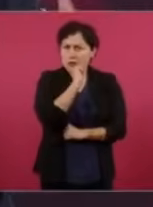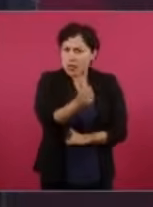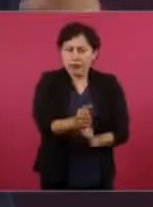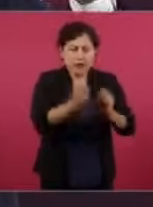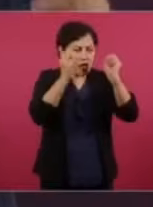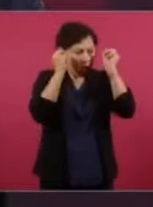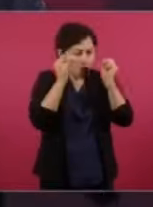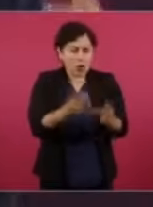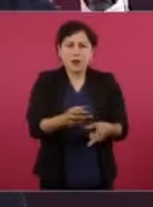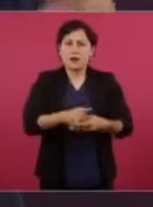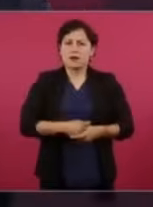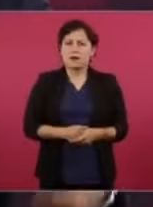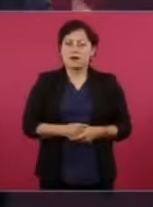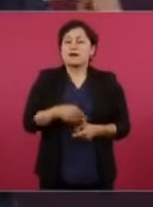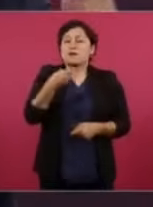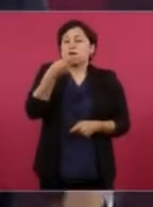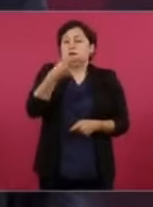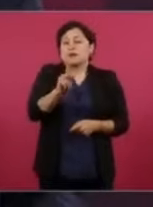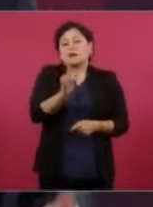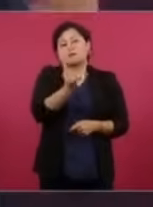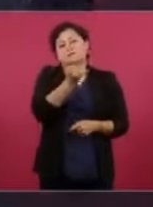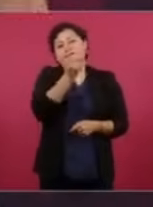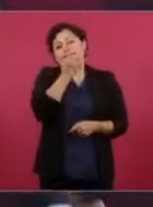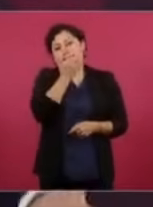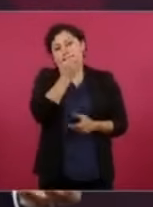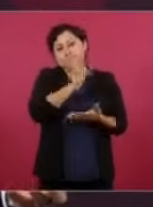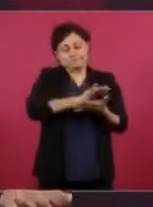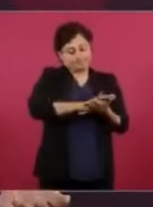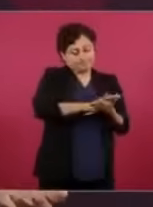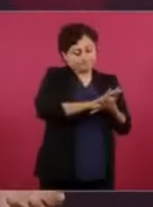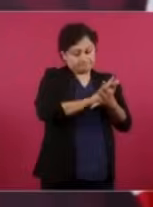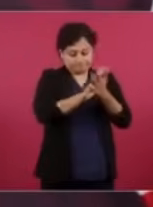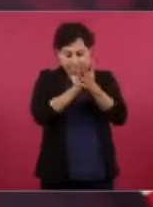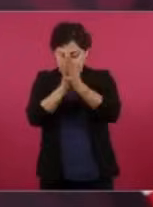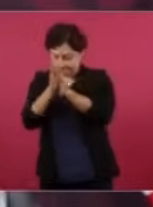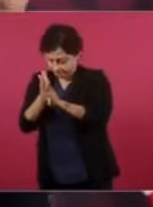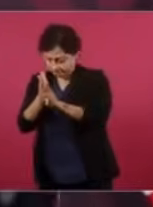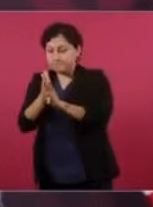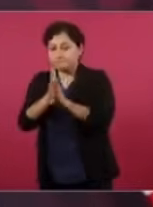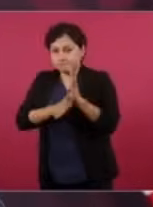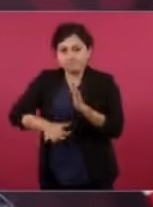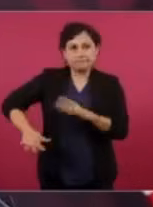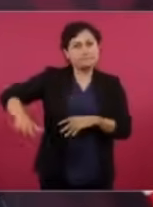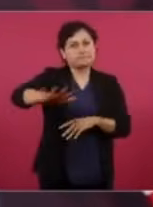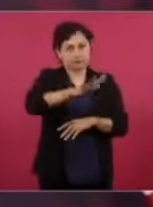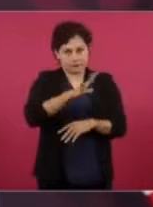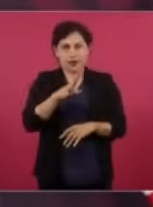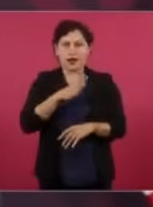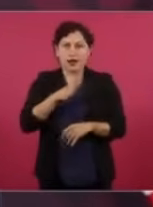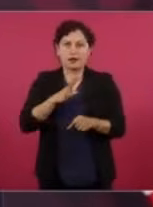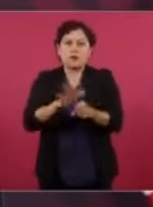pero sí es una transformación profunda. ¿Por qué? Porque es una injusticia